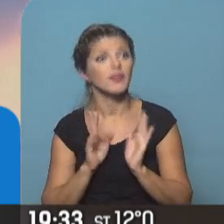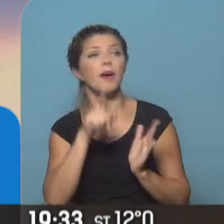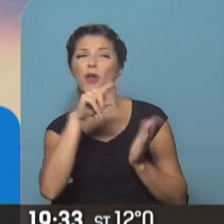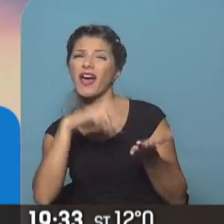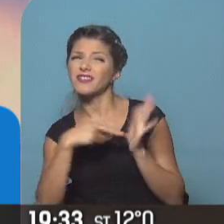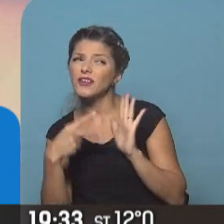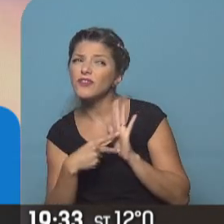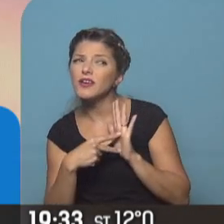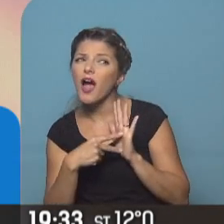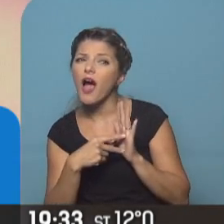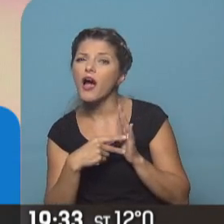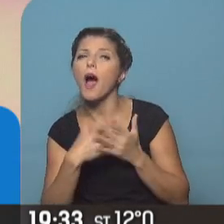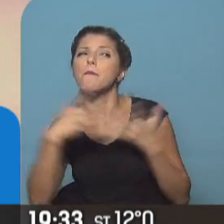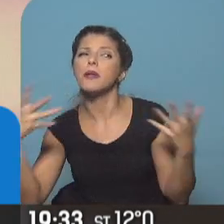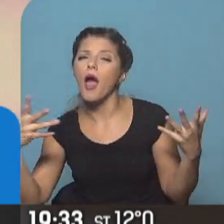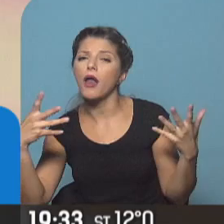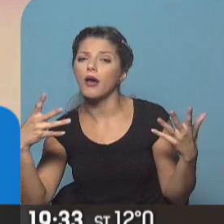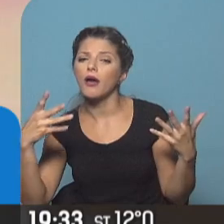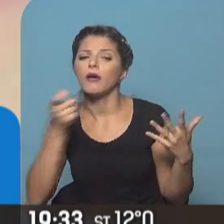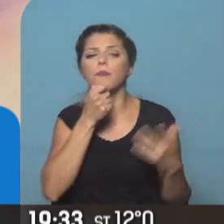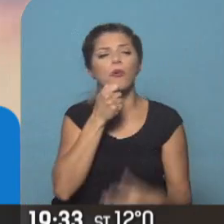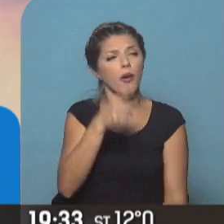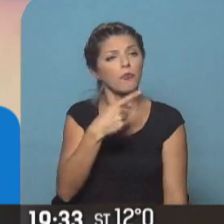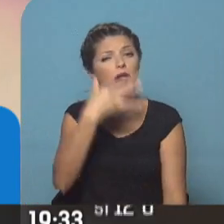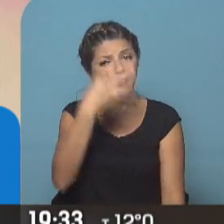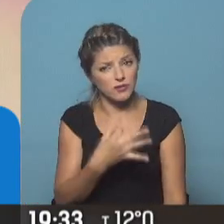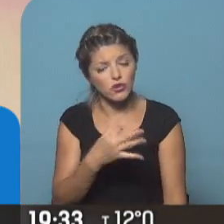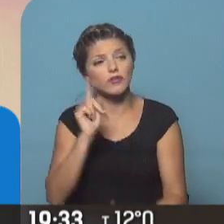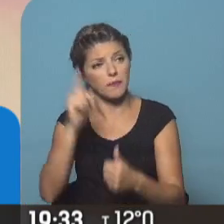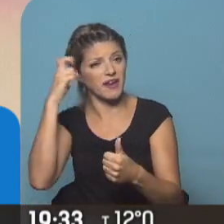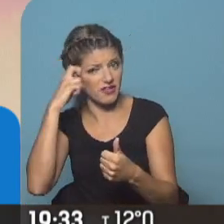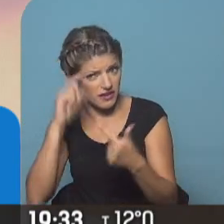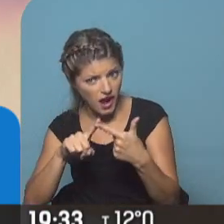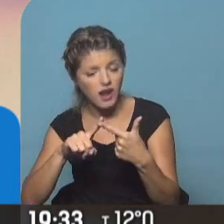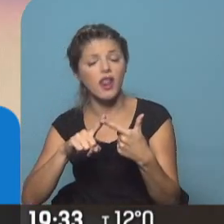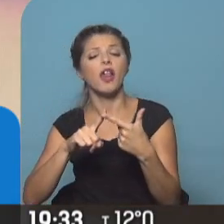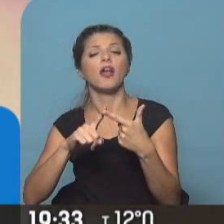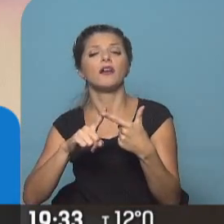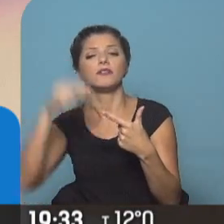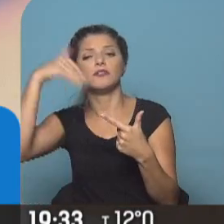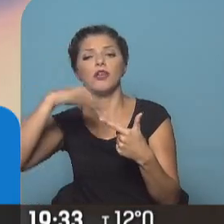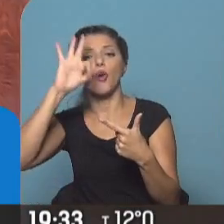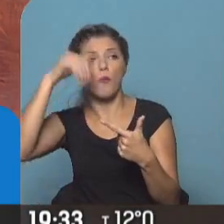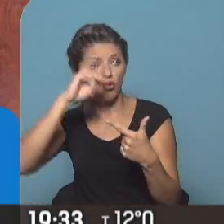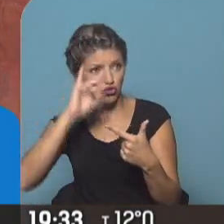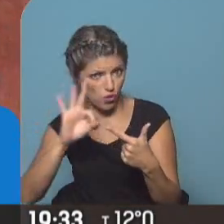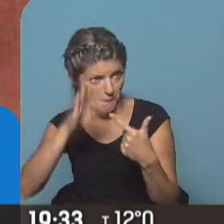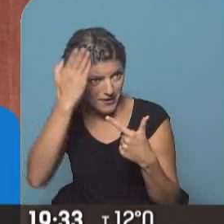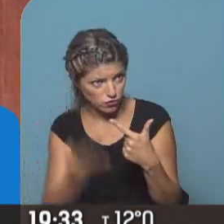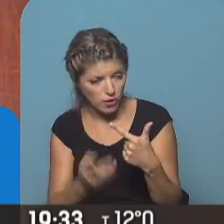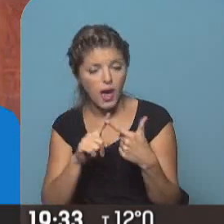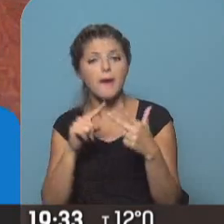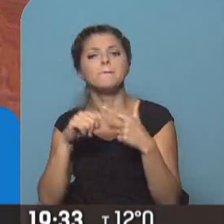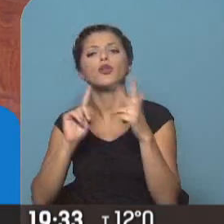por ejemplo, que en la mesa de toma de decisiones está de nuevo el radicalismo, la coalición cívica, que está Emilio Monzó, pero también hay un pedido permanente